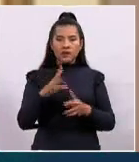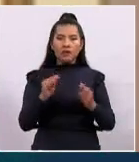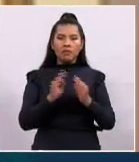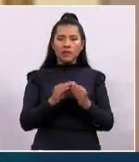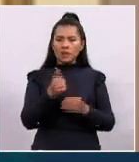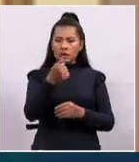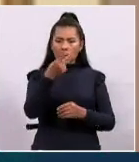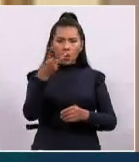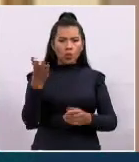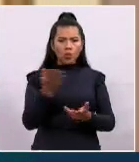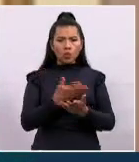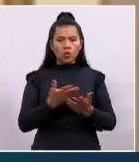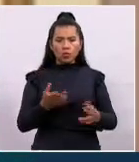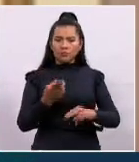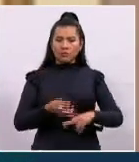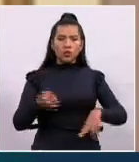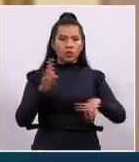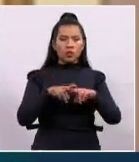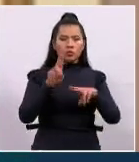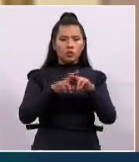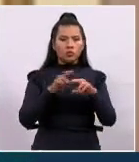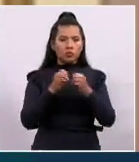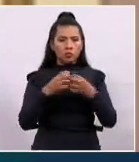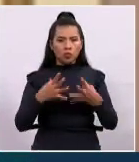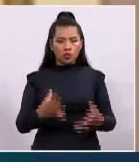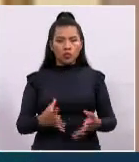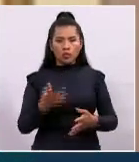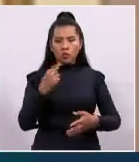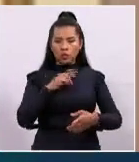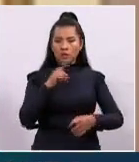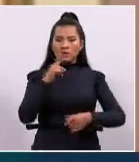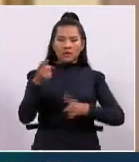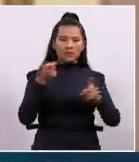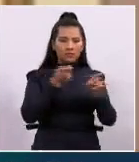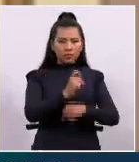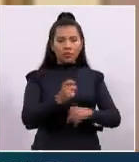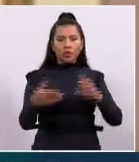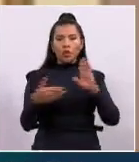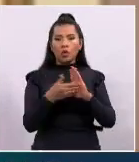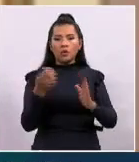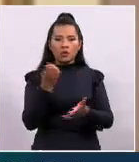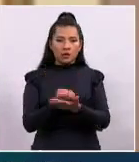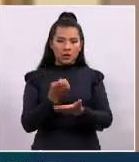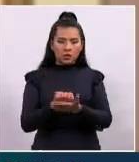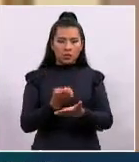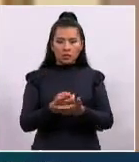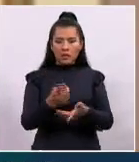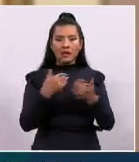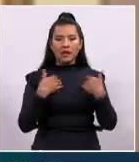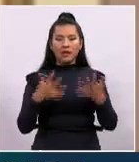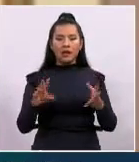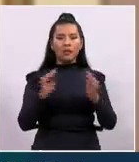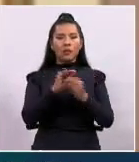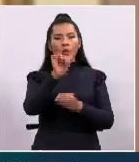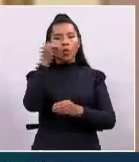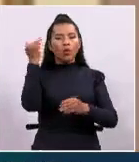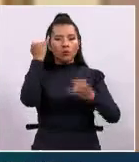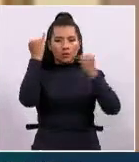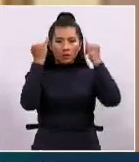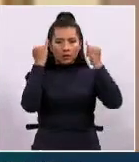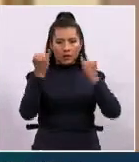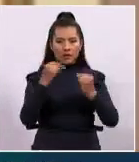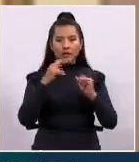al mundo, pero particularmente a nuestras economías que tienen otra lógica, encarar el